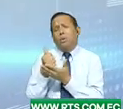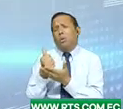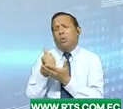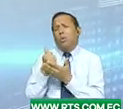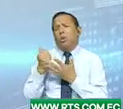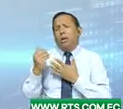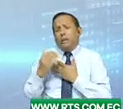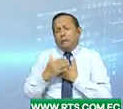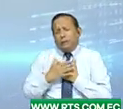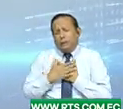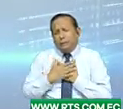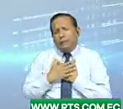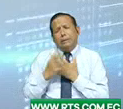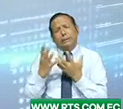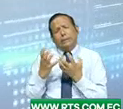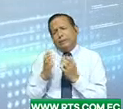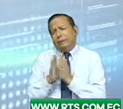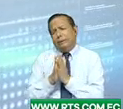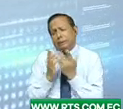Ayúdame, mi